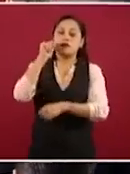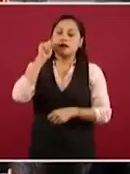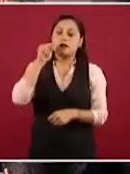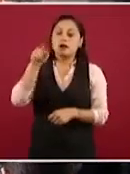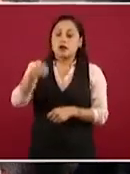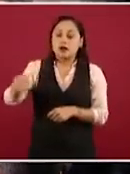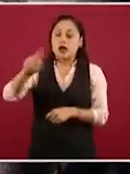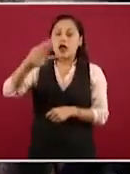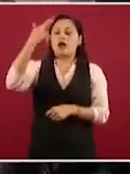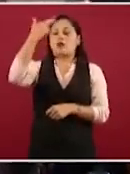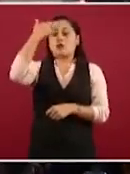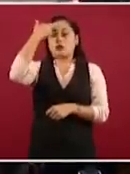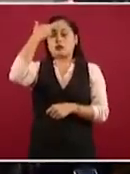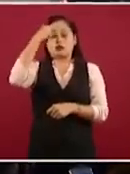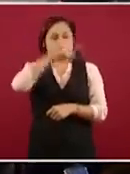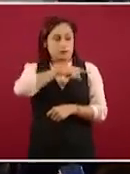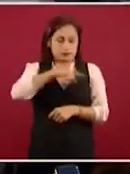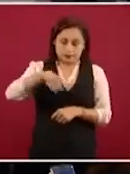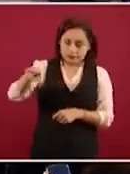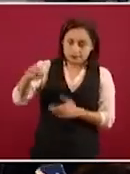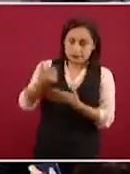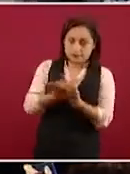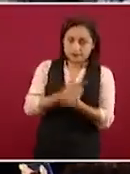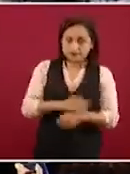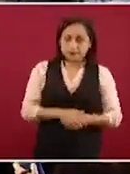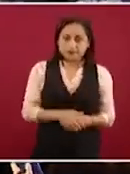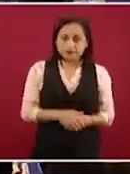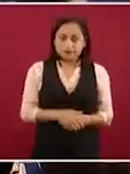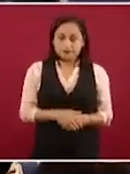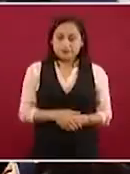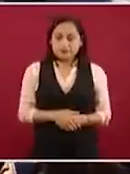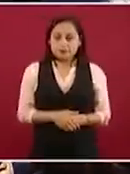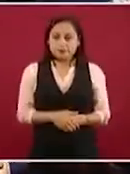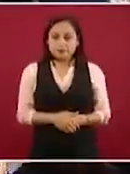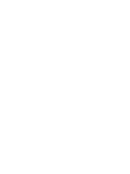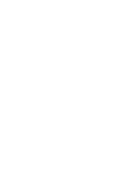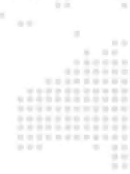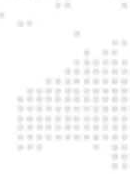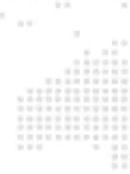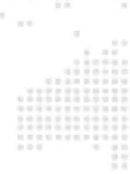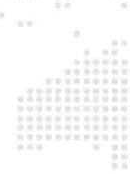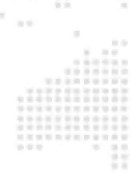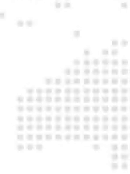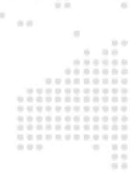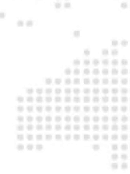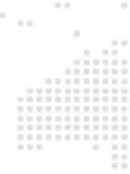acuérdense. Sí.